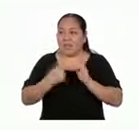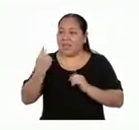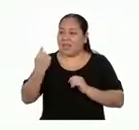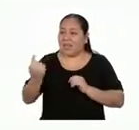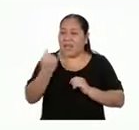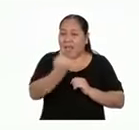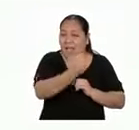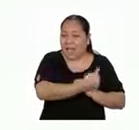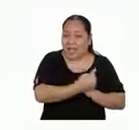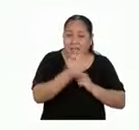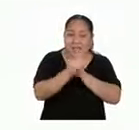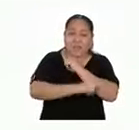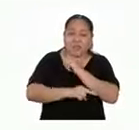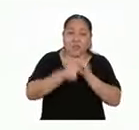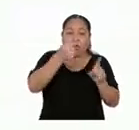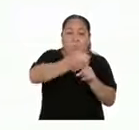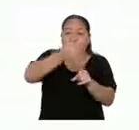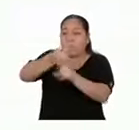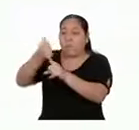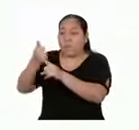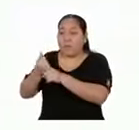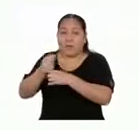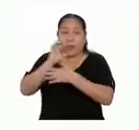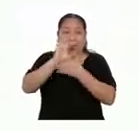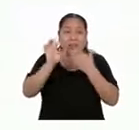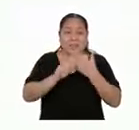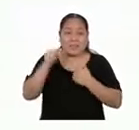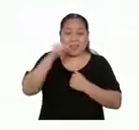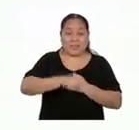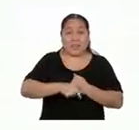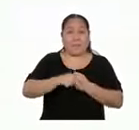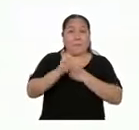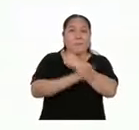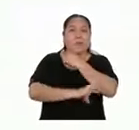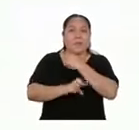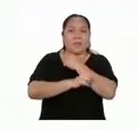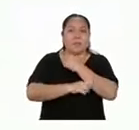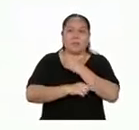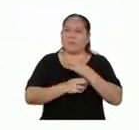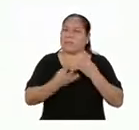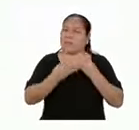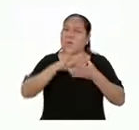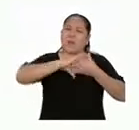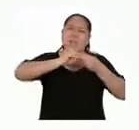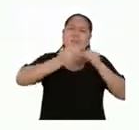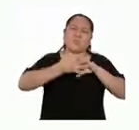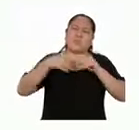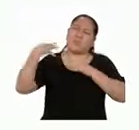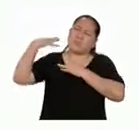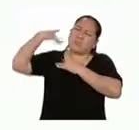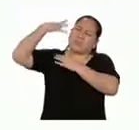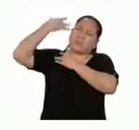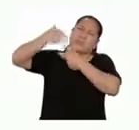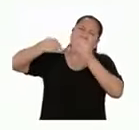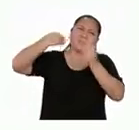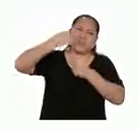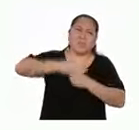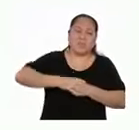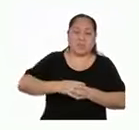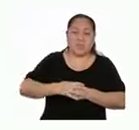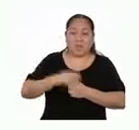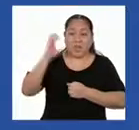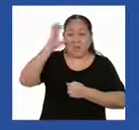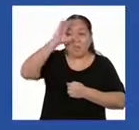cada nación tiene sus propias características. Siendo un país milenario, deberíamos buscar las reservas productivas y morales en la memoria de